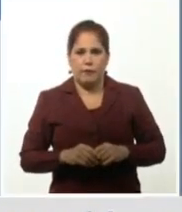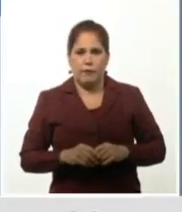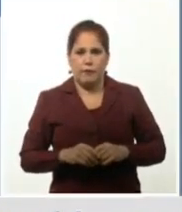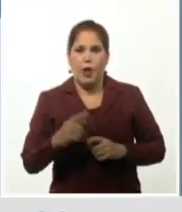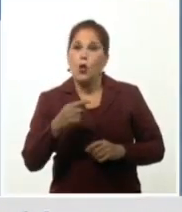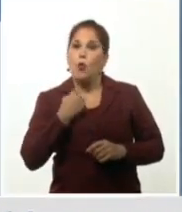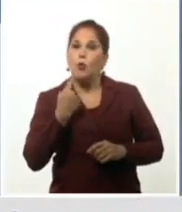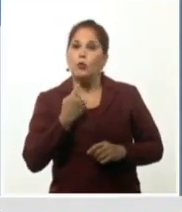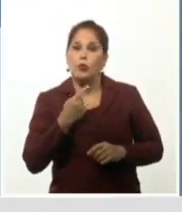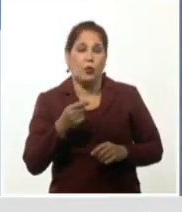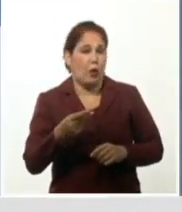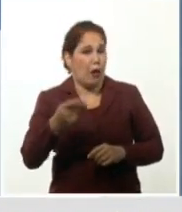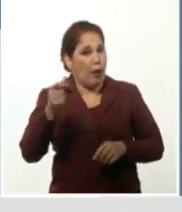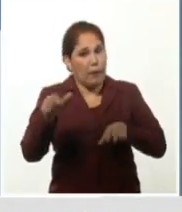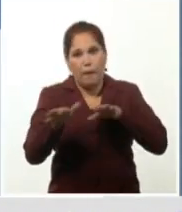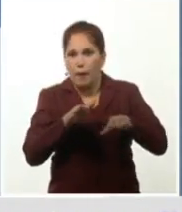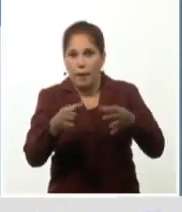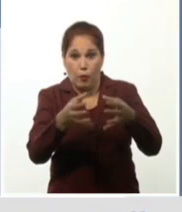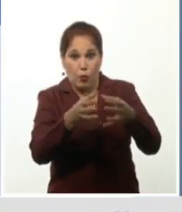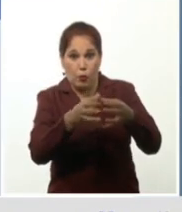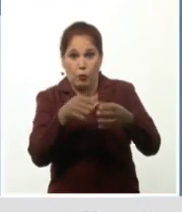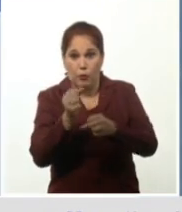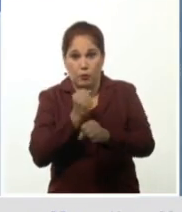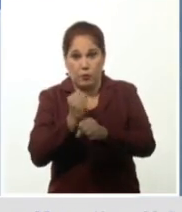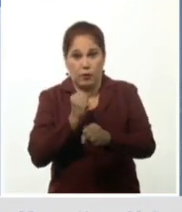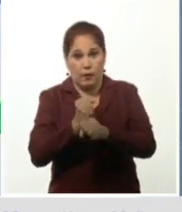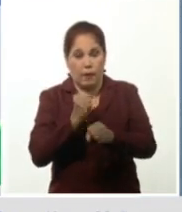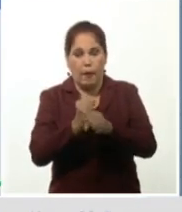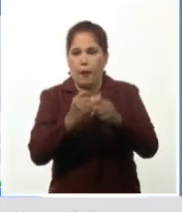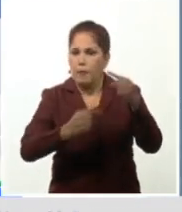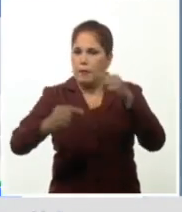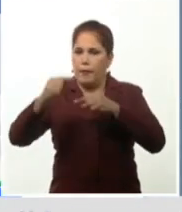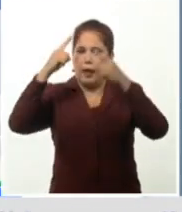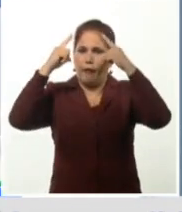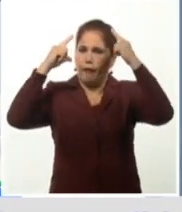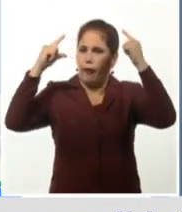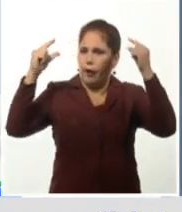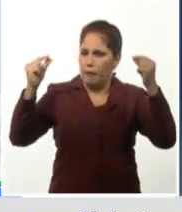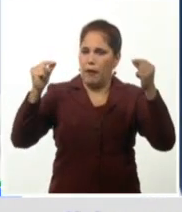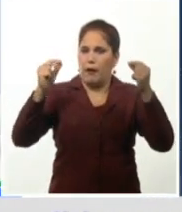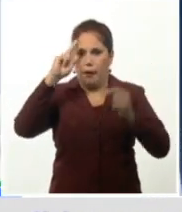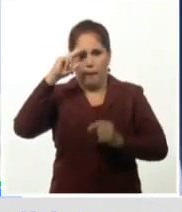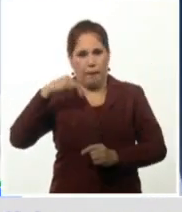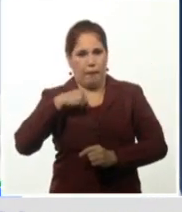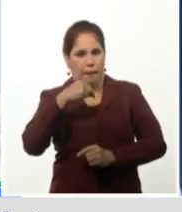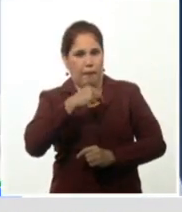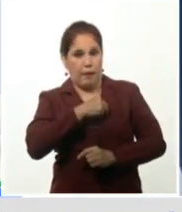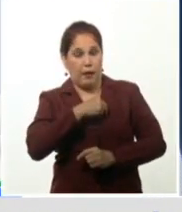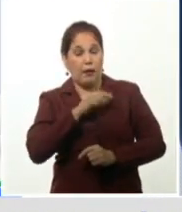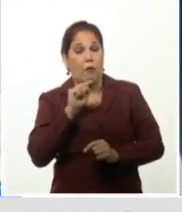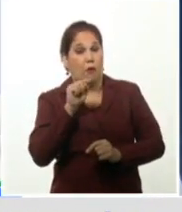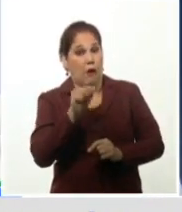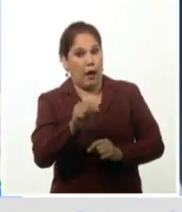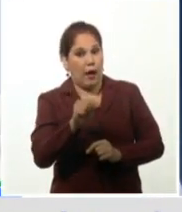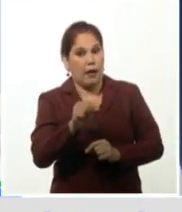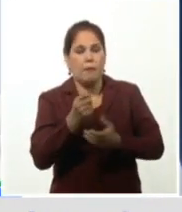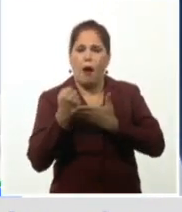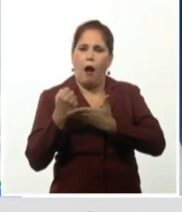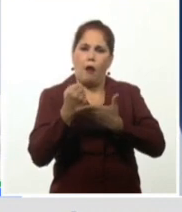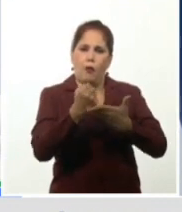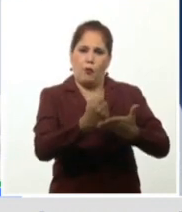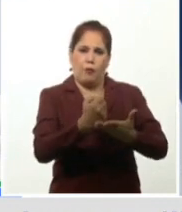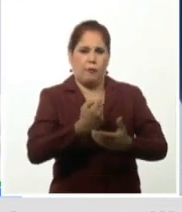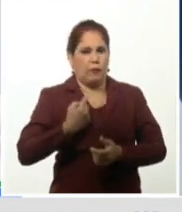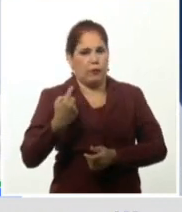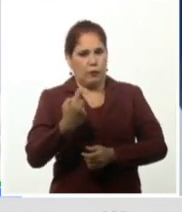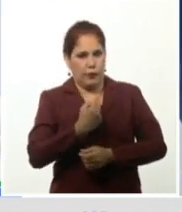preparar a un grupo de trabajadores, sobre todo de enfermeras, sobre todo de médicos, que han tenido que estar colaborando con nosotros.